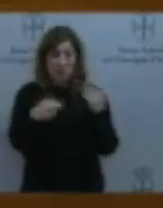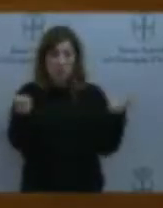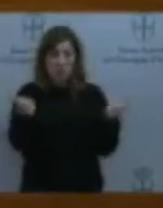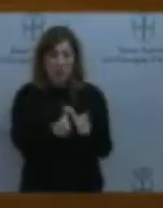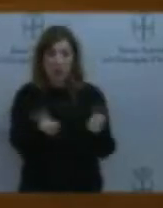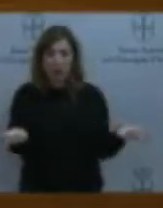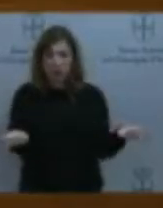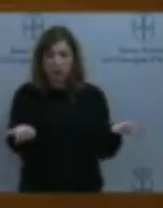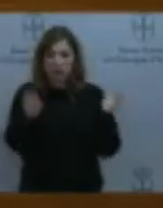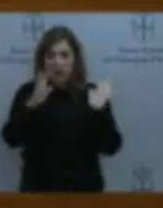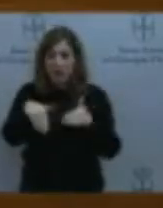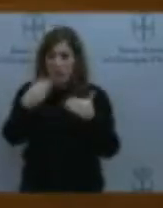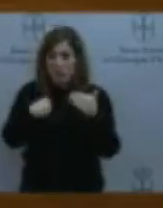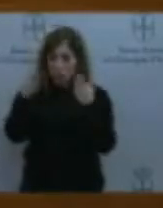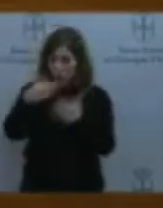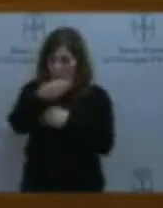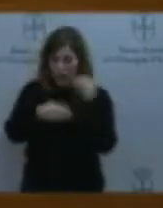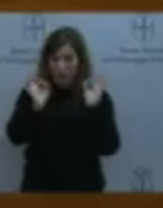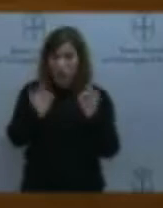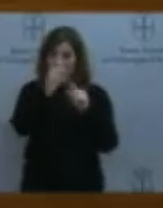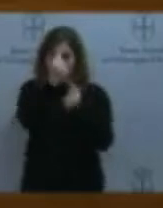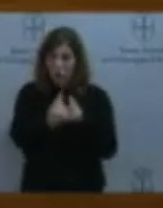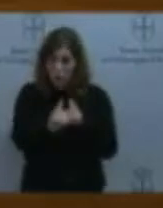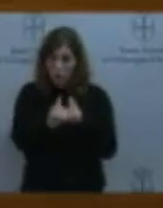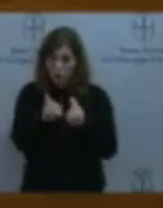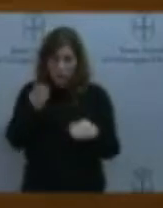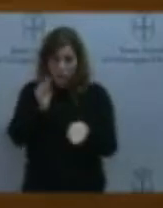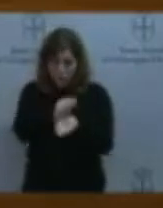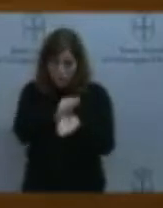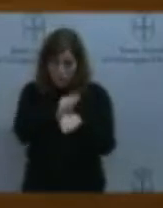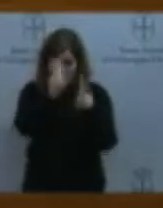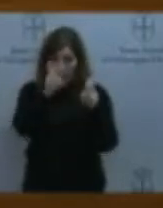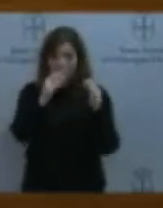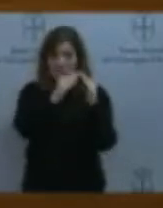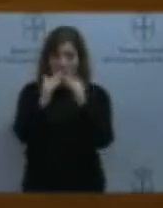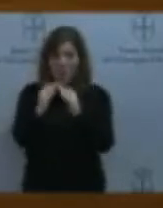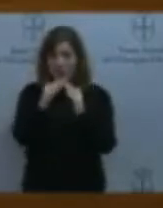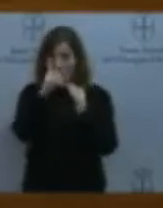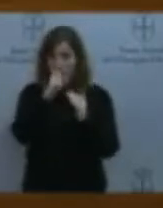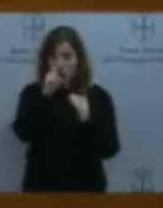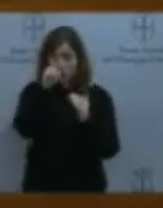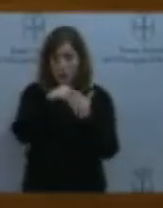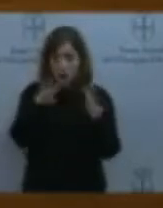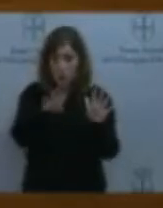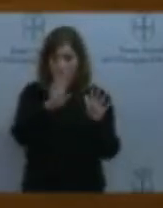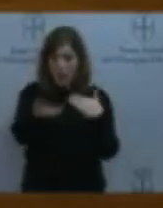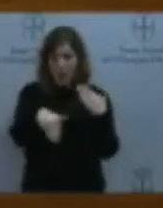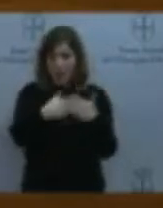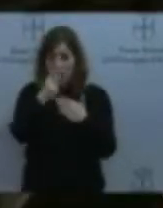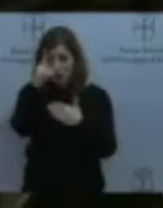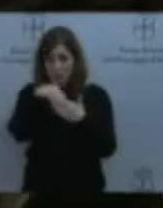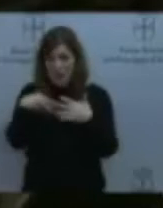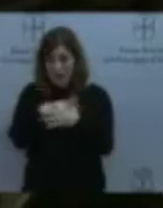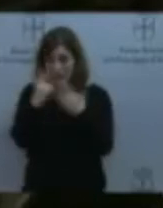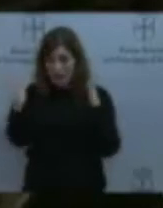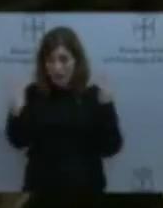esto fue precisamente lo que ustedes hicieron. El presupuesto dedicado a inversiones en materia de vivienda entre 2009 y 2017